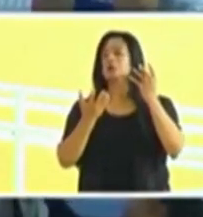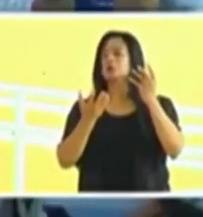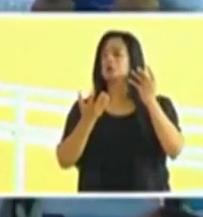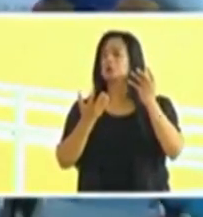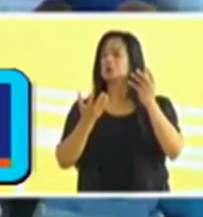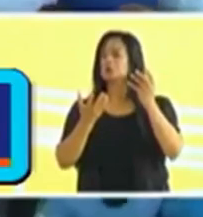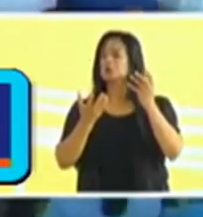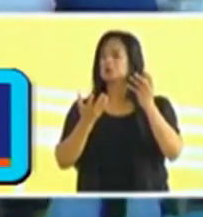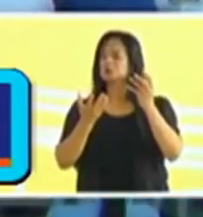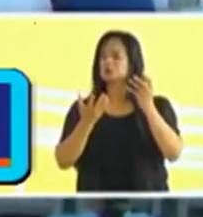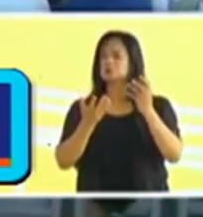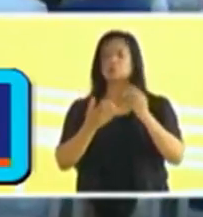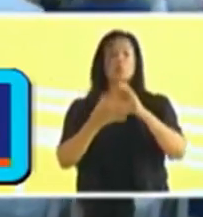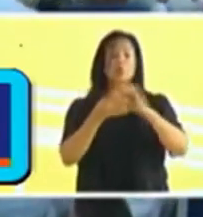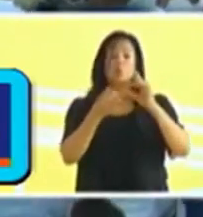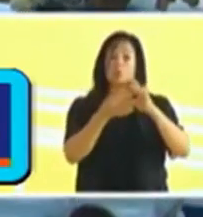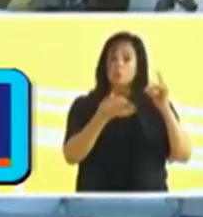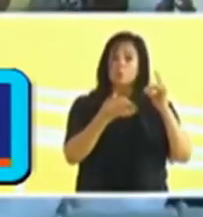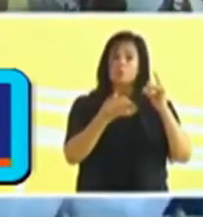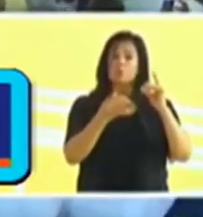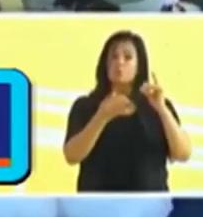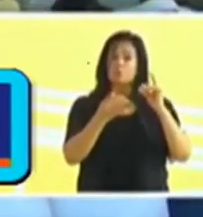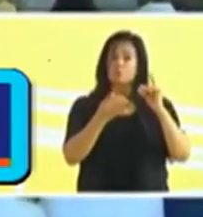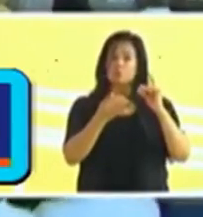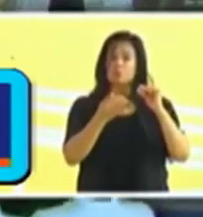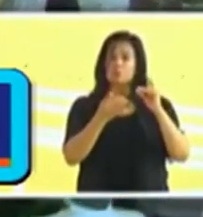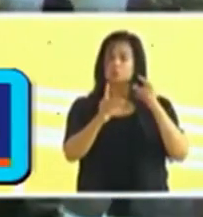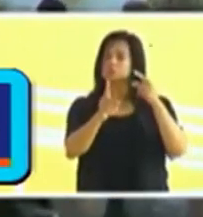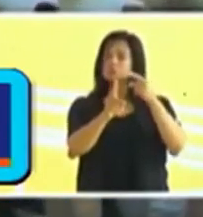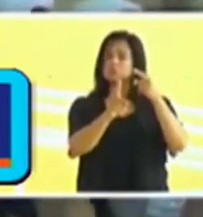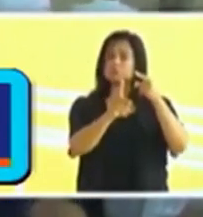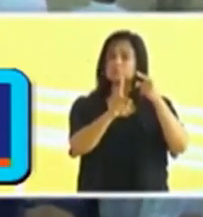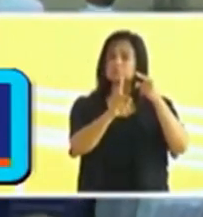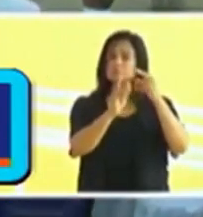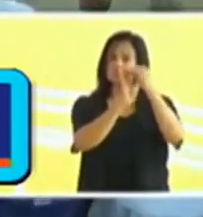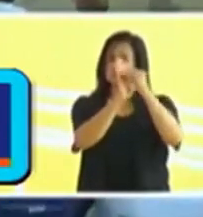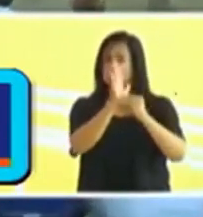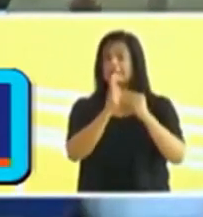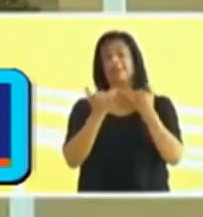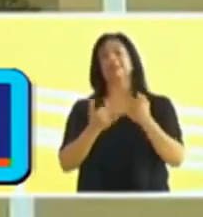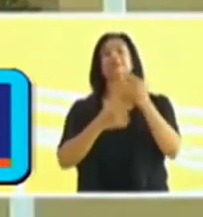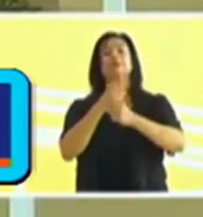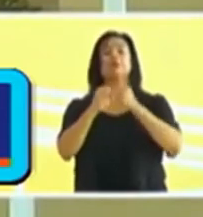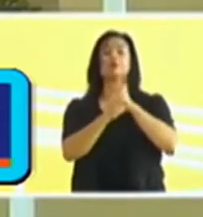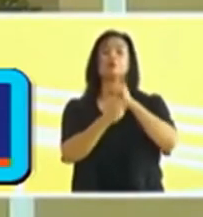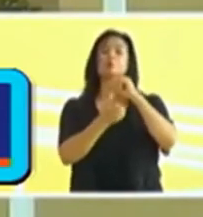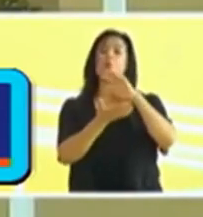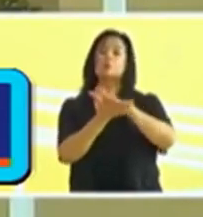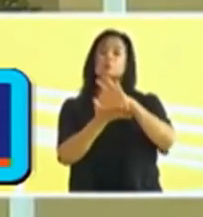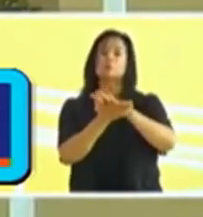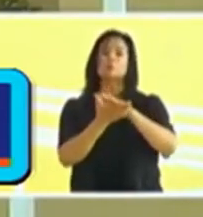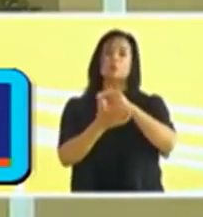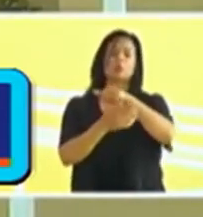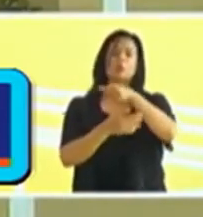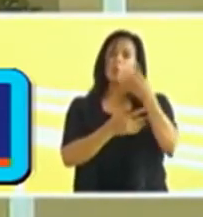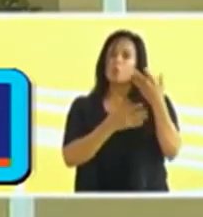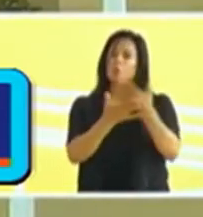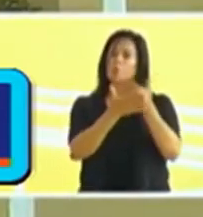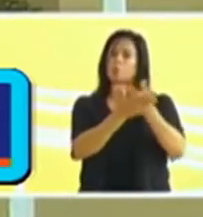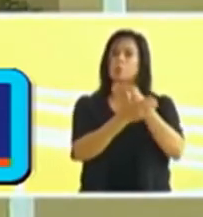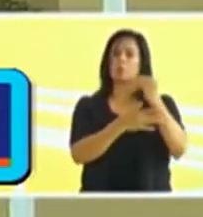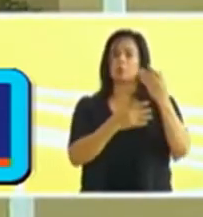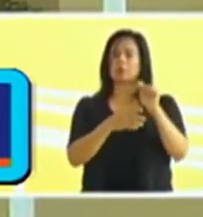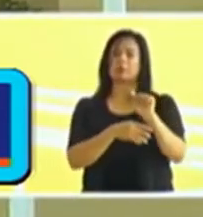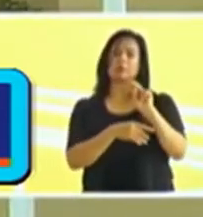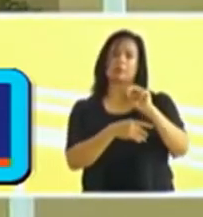las quiero destacar con datos objetivos. Este año escolar da inicio con varias innovaciones, ya